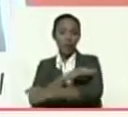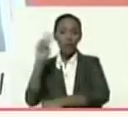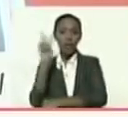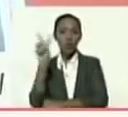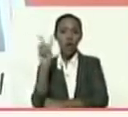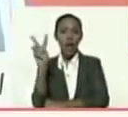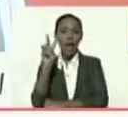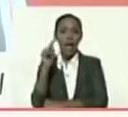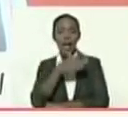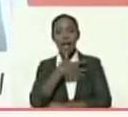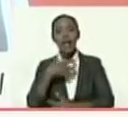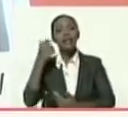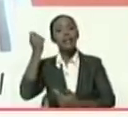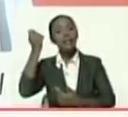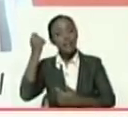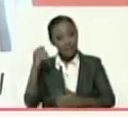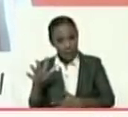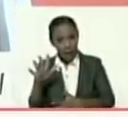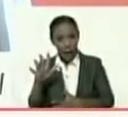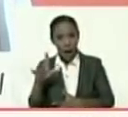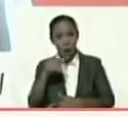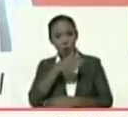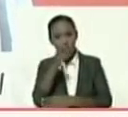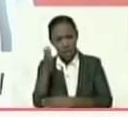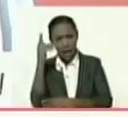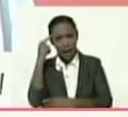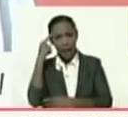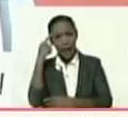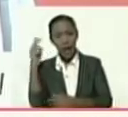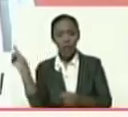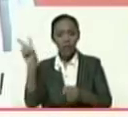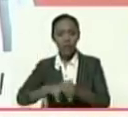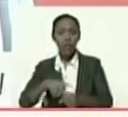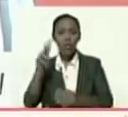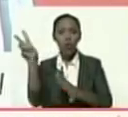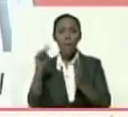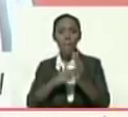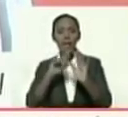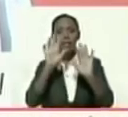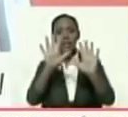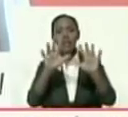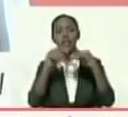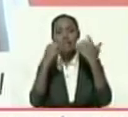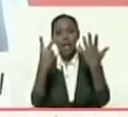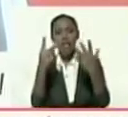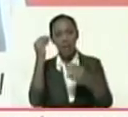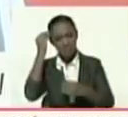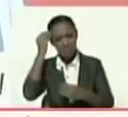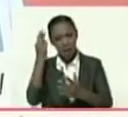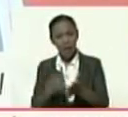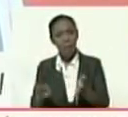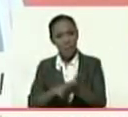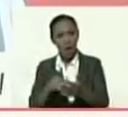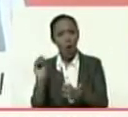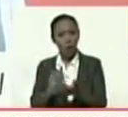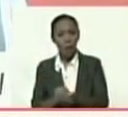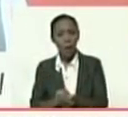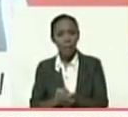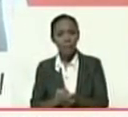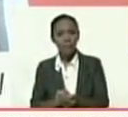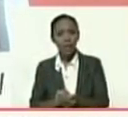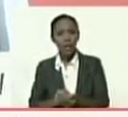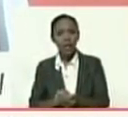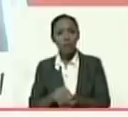oposición pretenda los niveles de violencia del 2017? ¿Tienen el escenario preparado para eso? ¿Hay